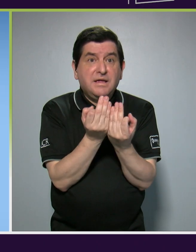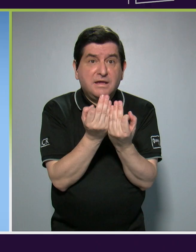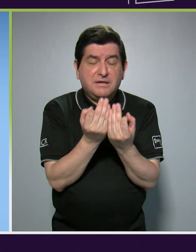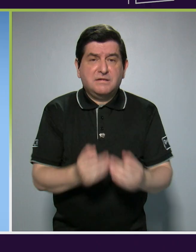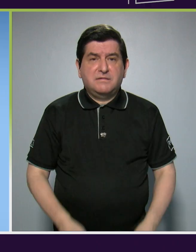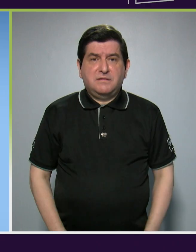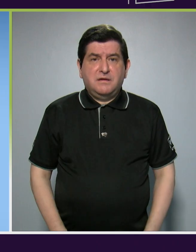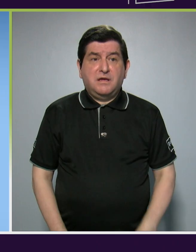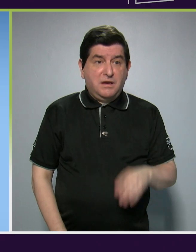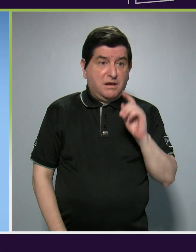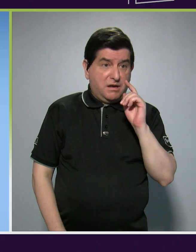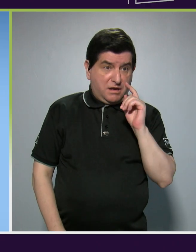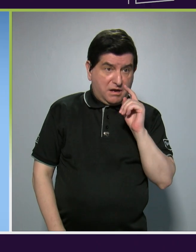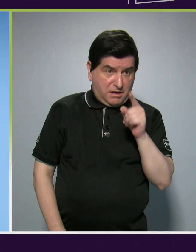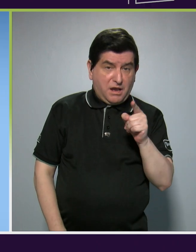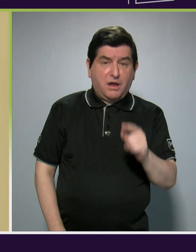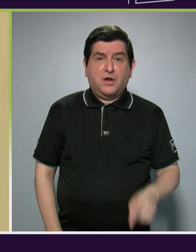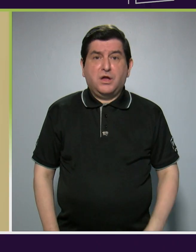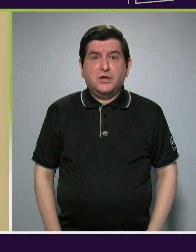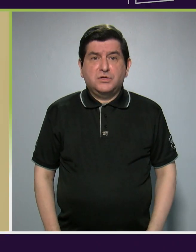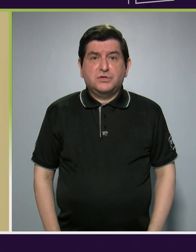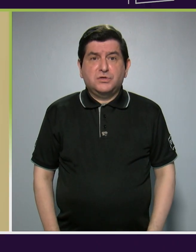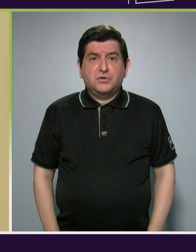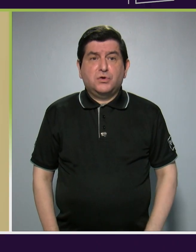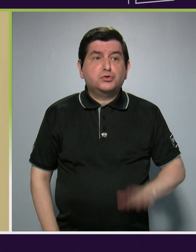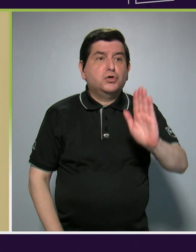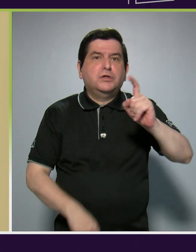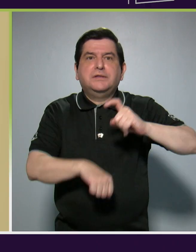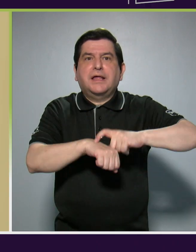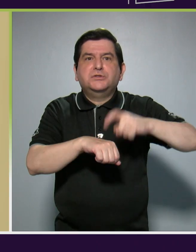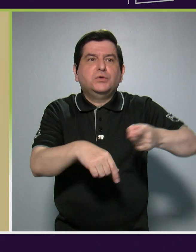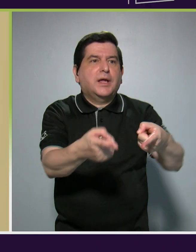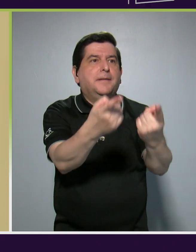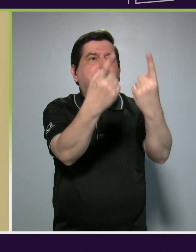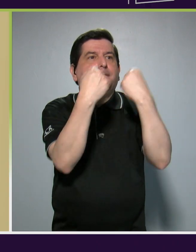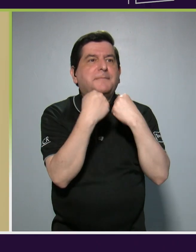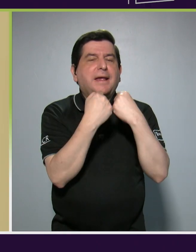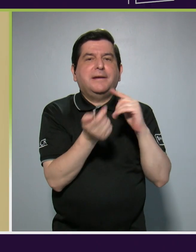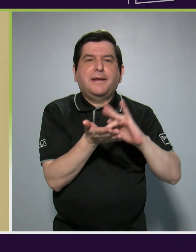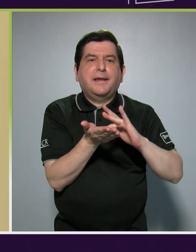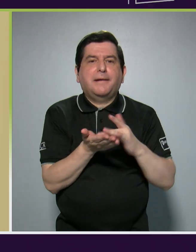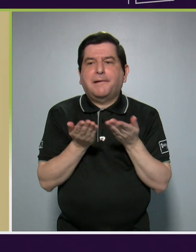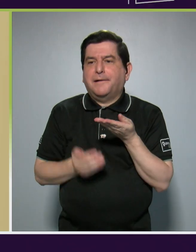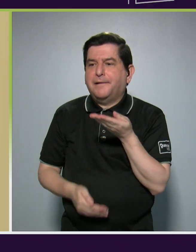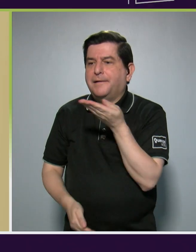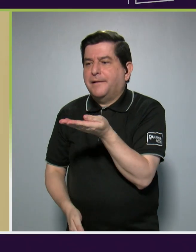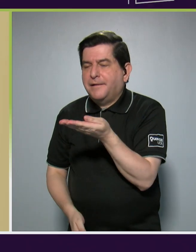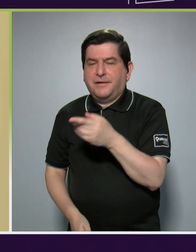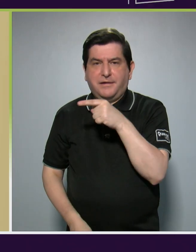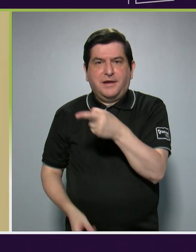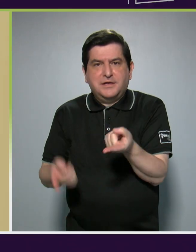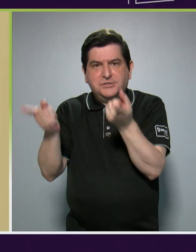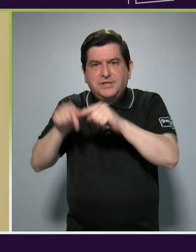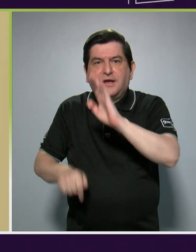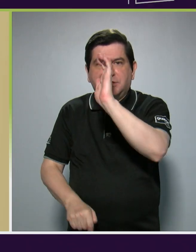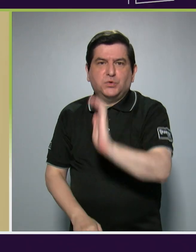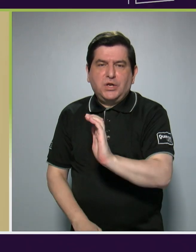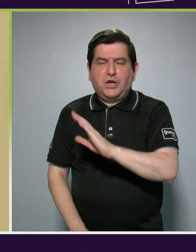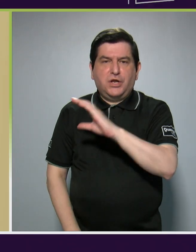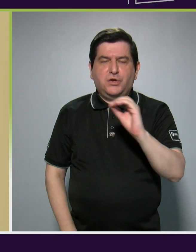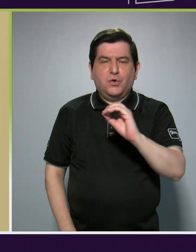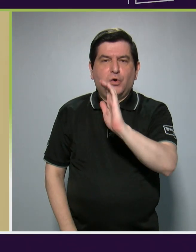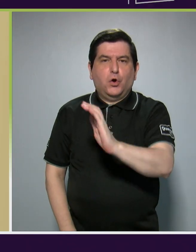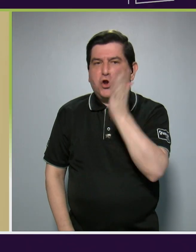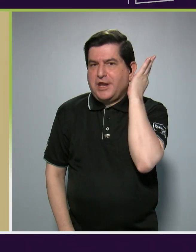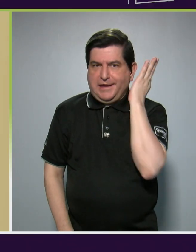sean ellos los que saquen de su tiempo para venir a darle el medicamento al niño o a la